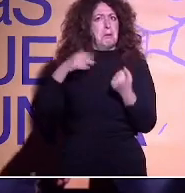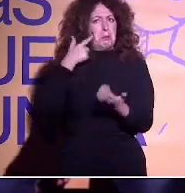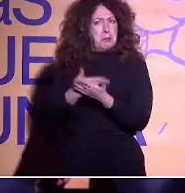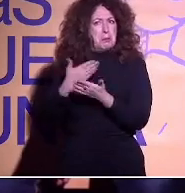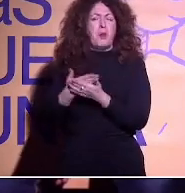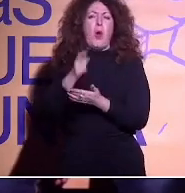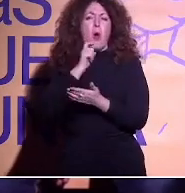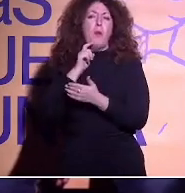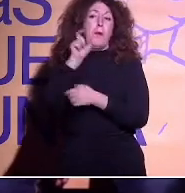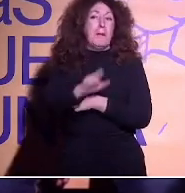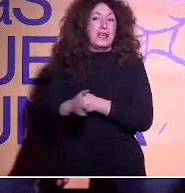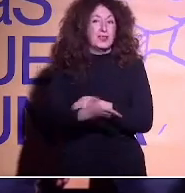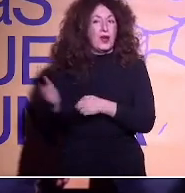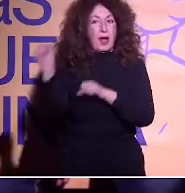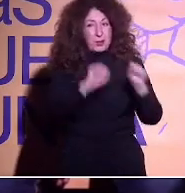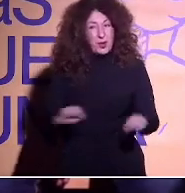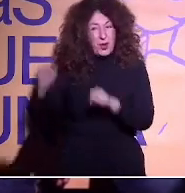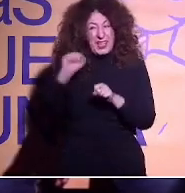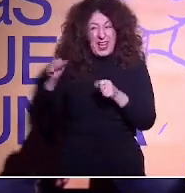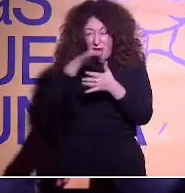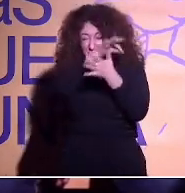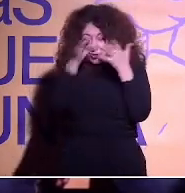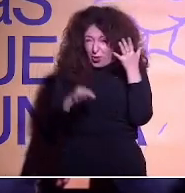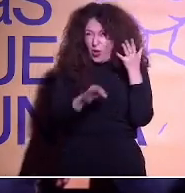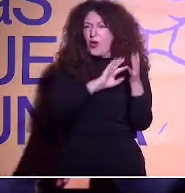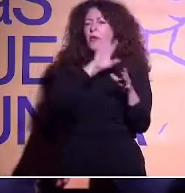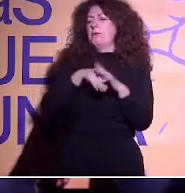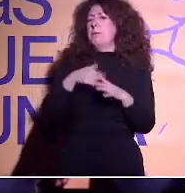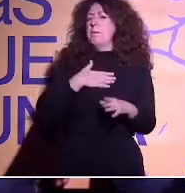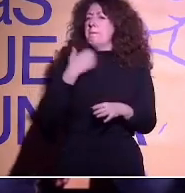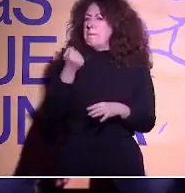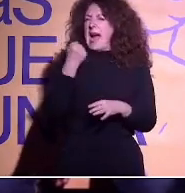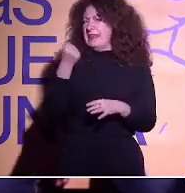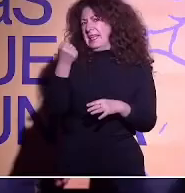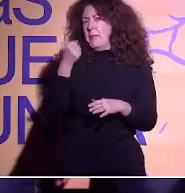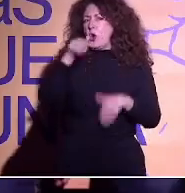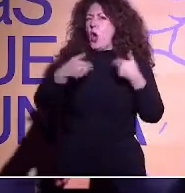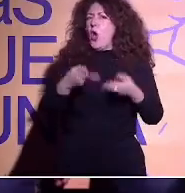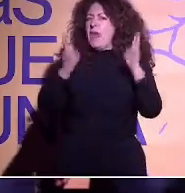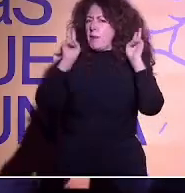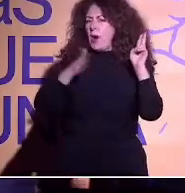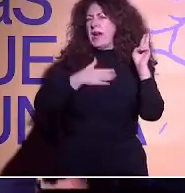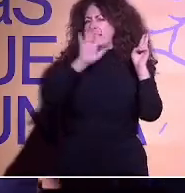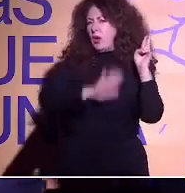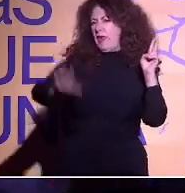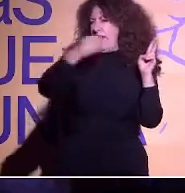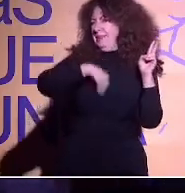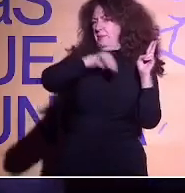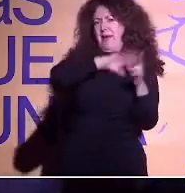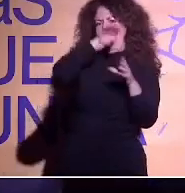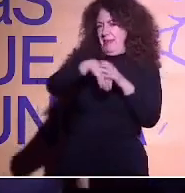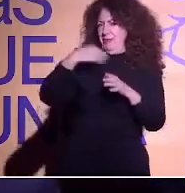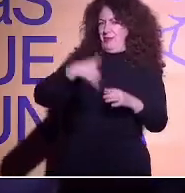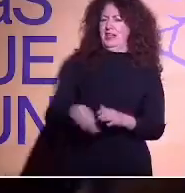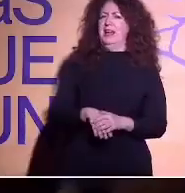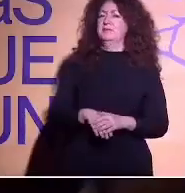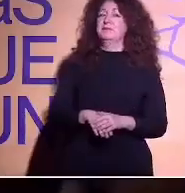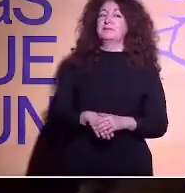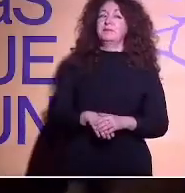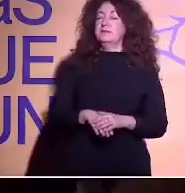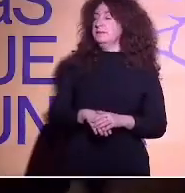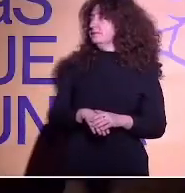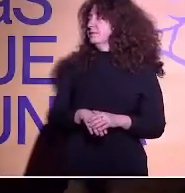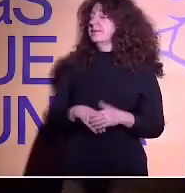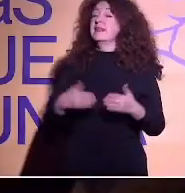todo eso forma ya parte del mejor patrimonio democrático de nuestro país compañeros y compañeras y lo habéis